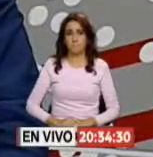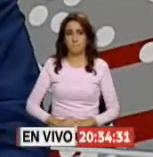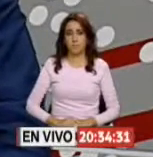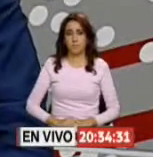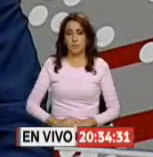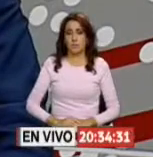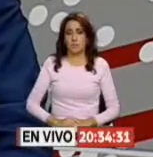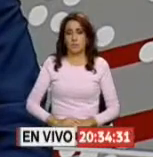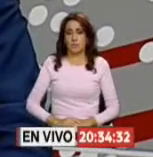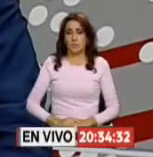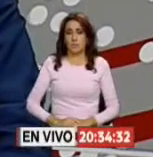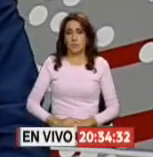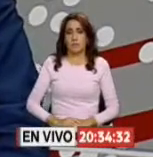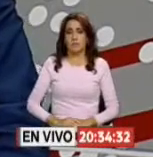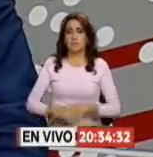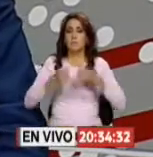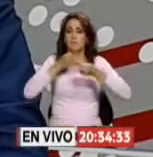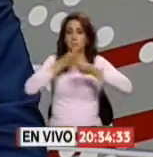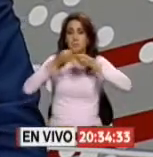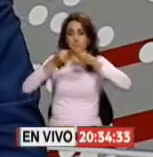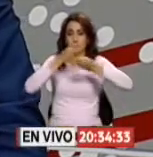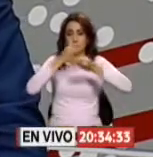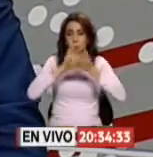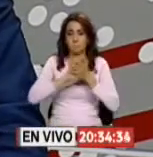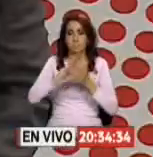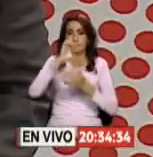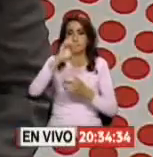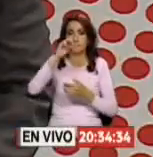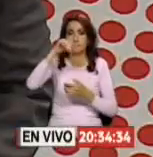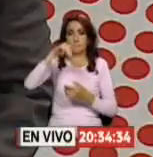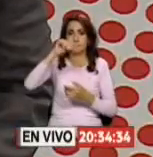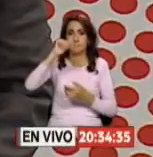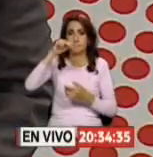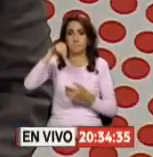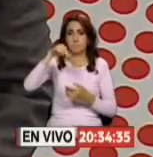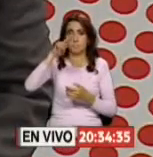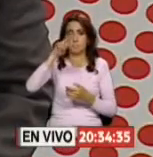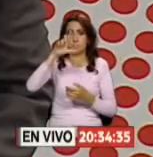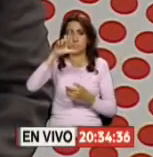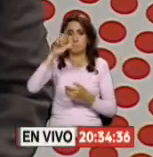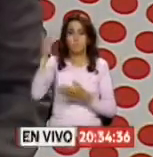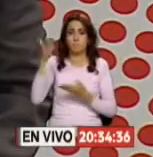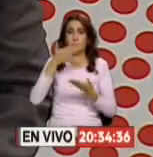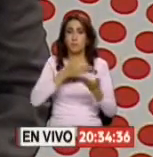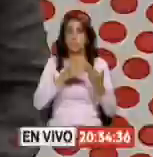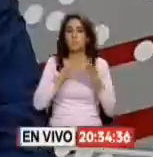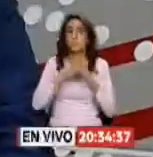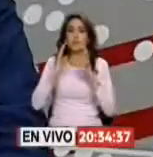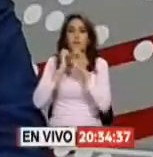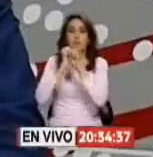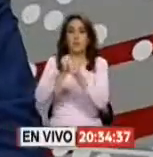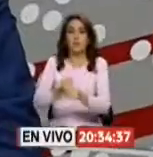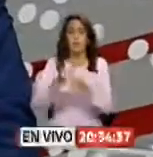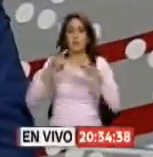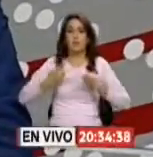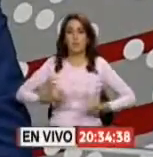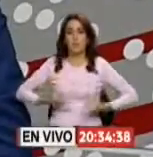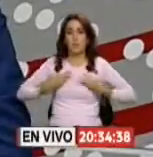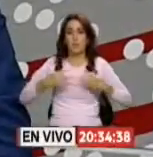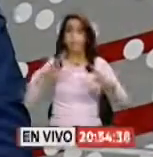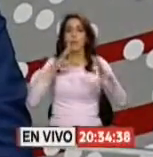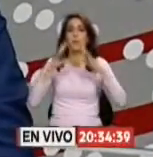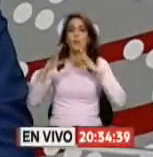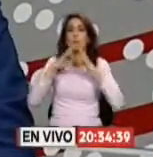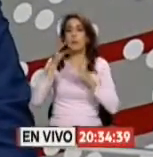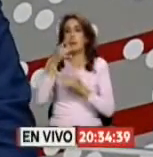Y esta noche está con nosotros Emanuel Palomeque, vocero de la Fundación Esperanza y Vida, ubicado en la ciudad de Quito, con quien hablaremos sobre el acceso